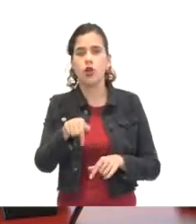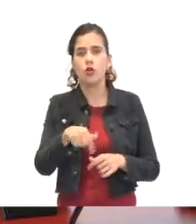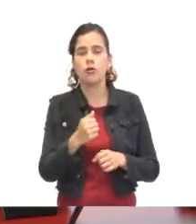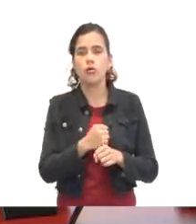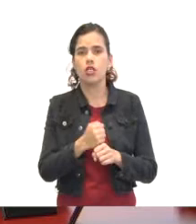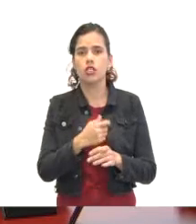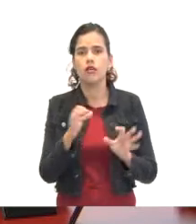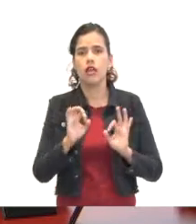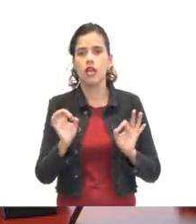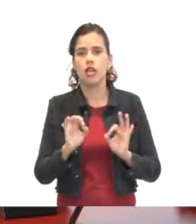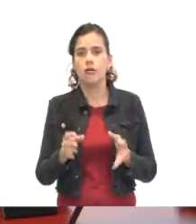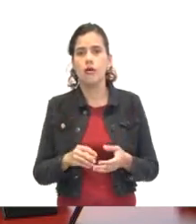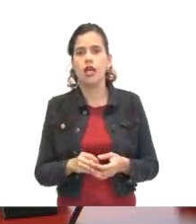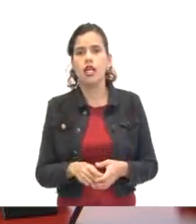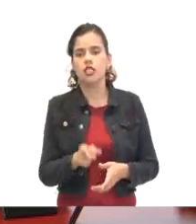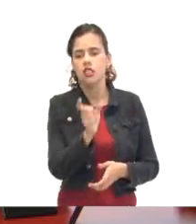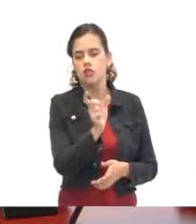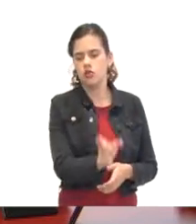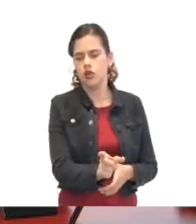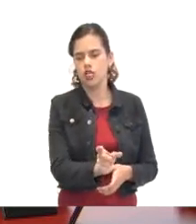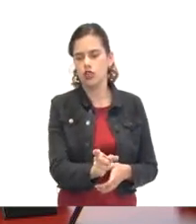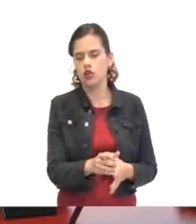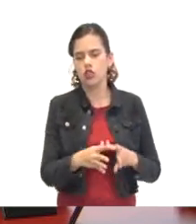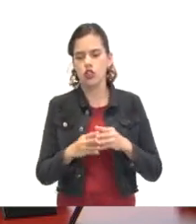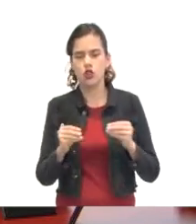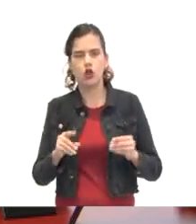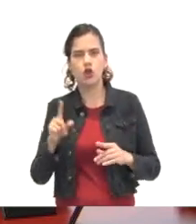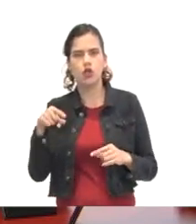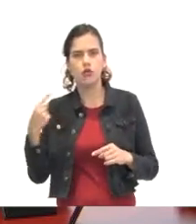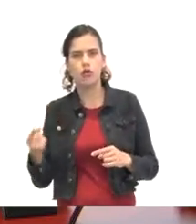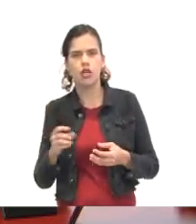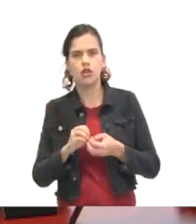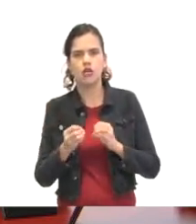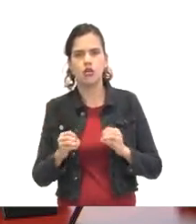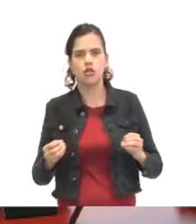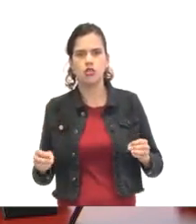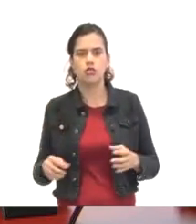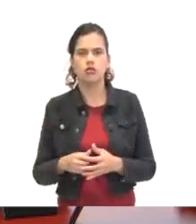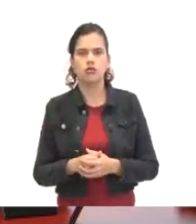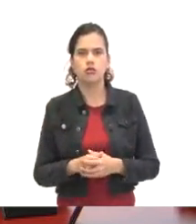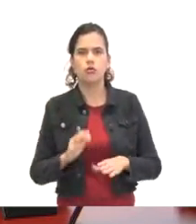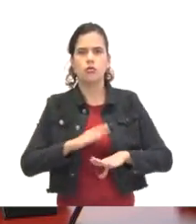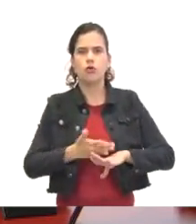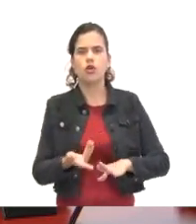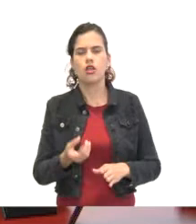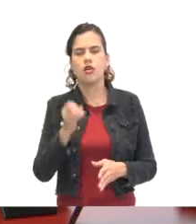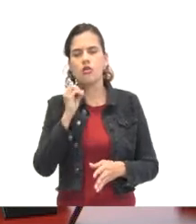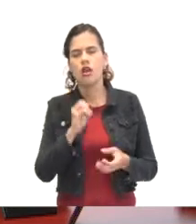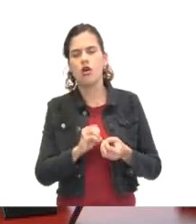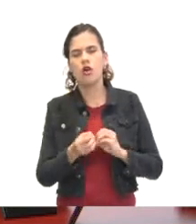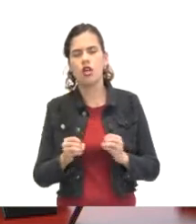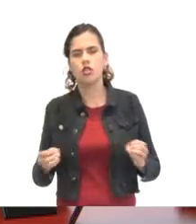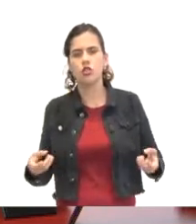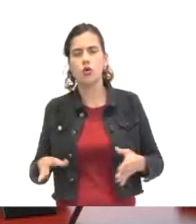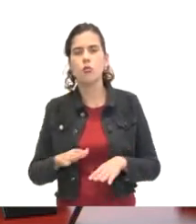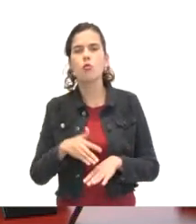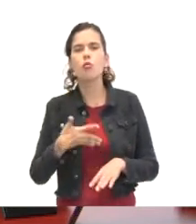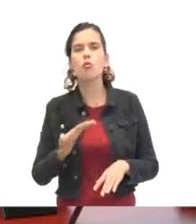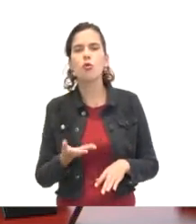o vamos a enfocarnos entre el sujeto y el predicado. Porque la oración tiene una estructura, tiene mucha, en una oración podemos extraer